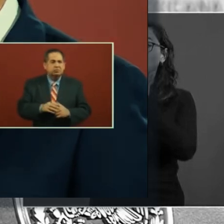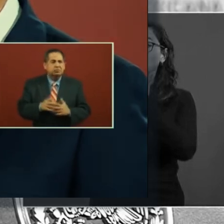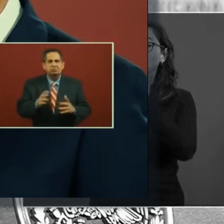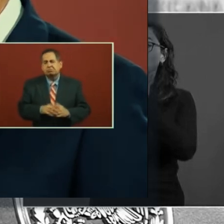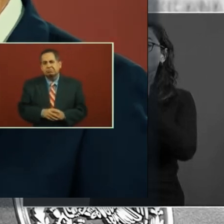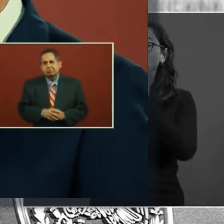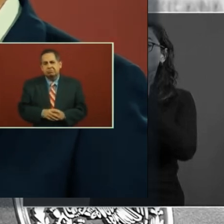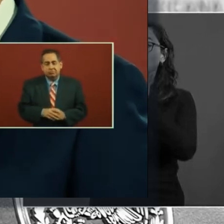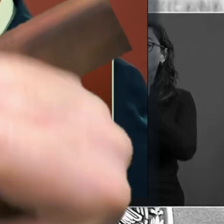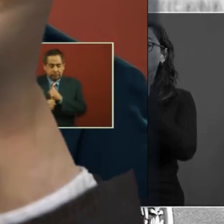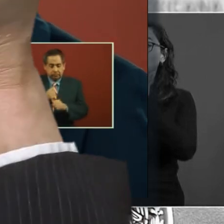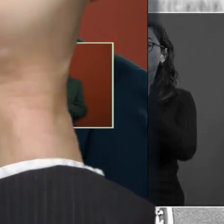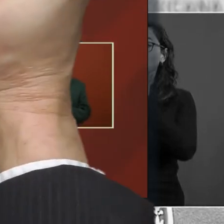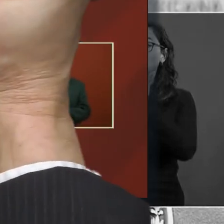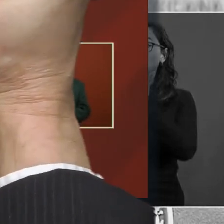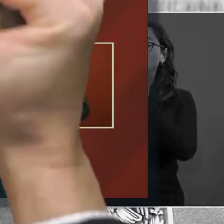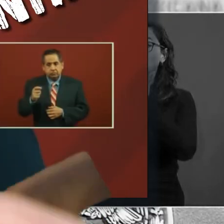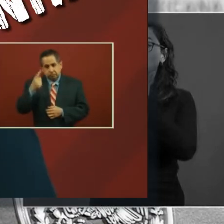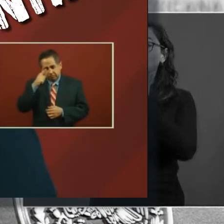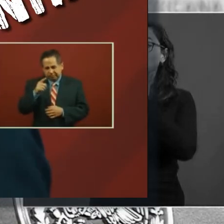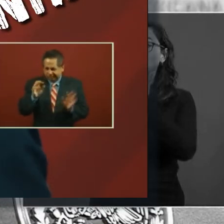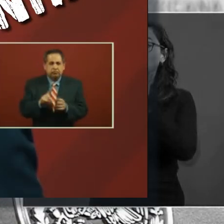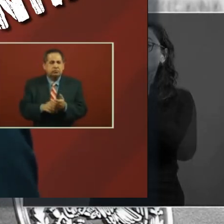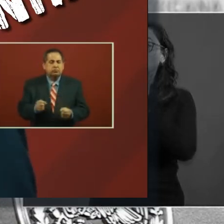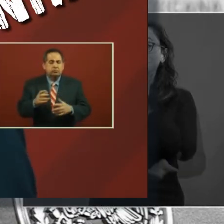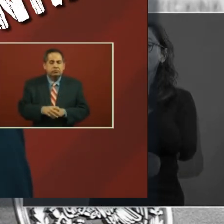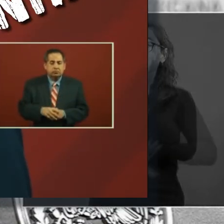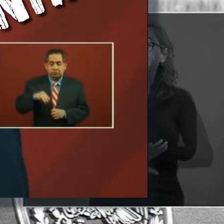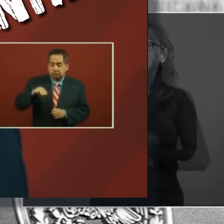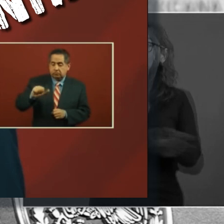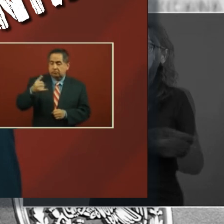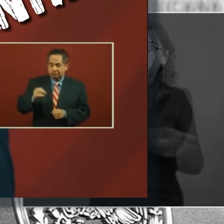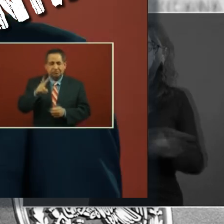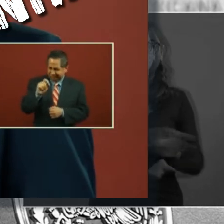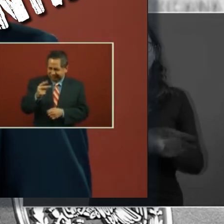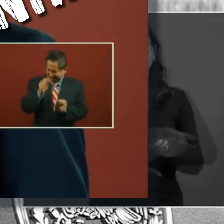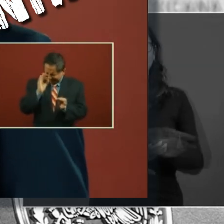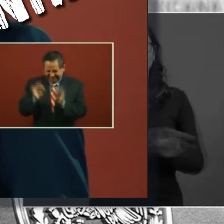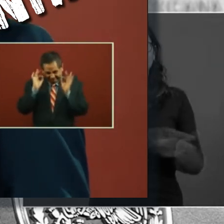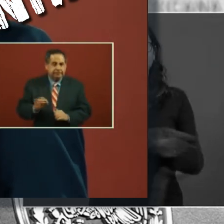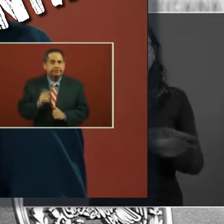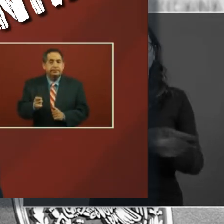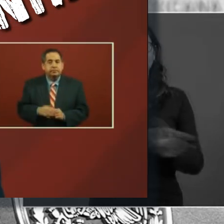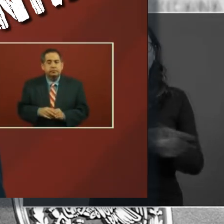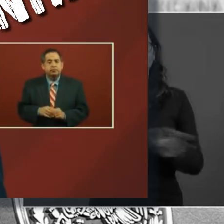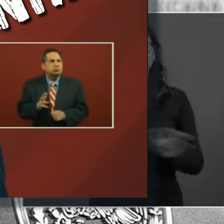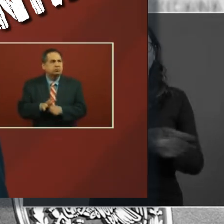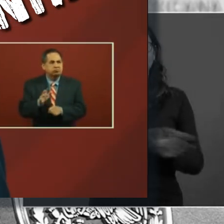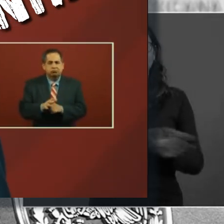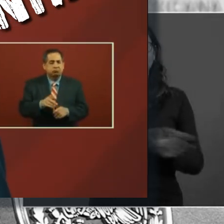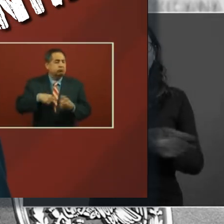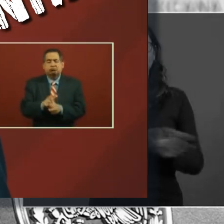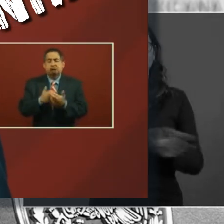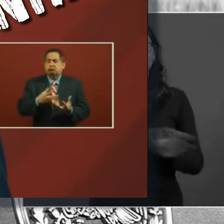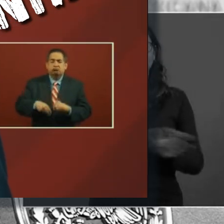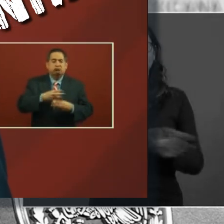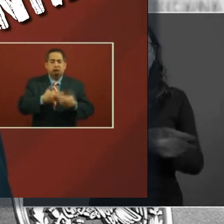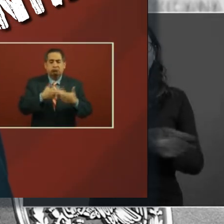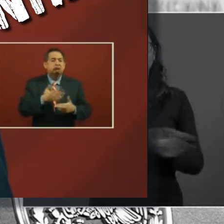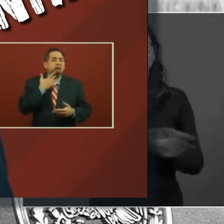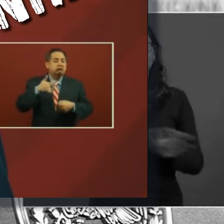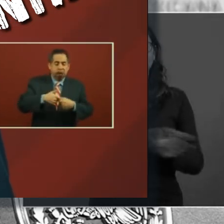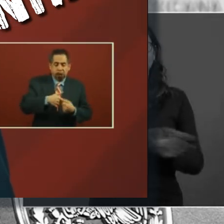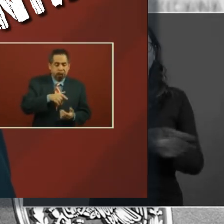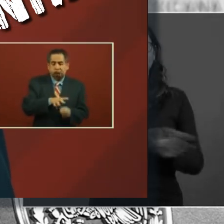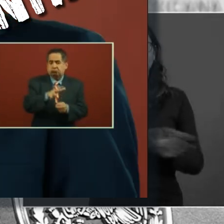en el 2022, para ser exactos, mayo 2022, vamos a tener ya autosuficiencia en producción